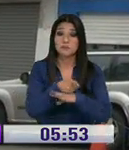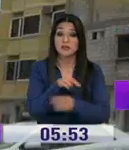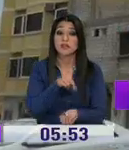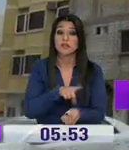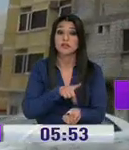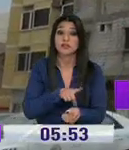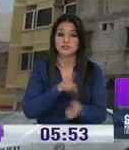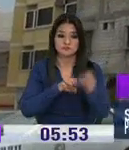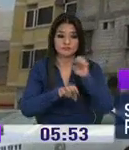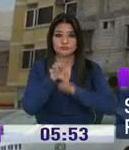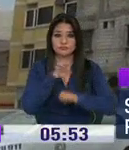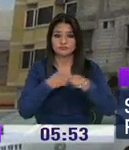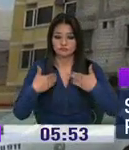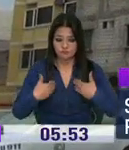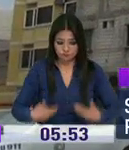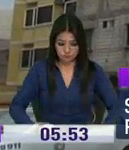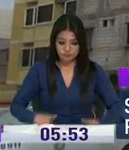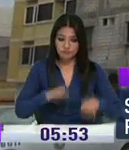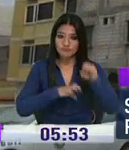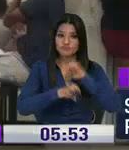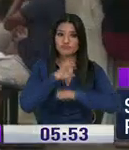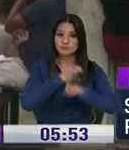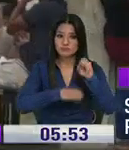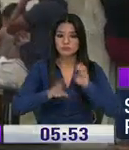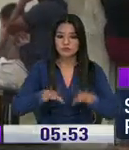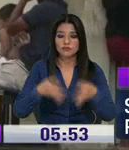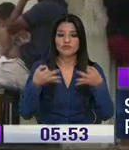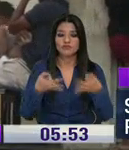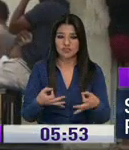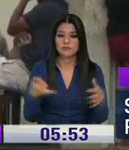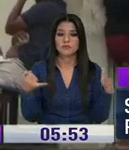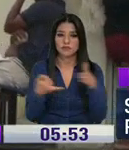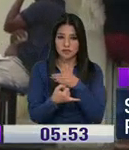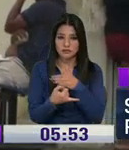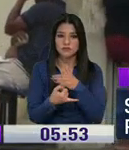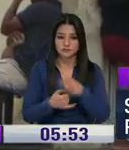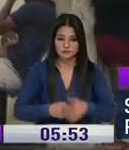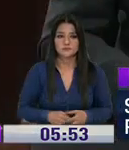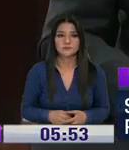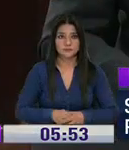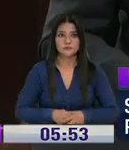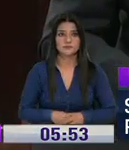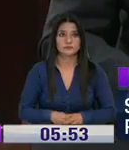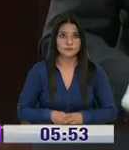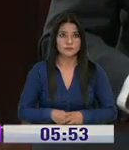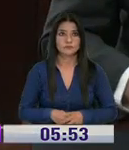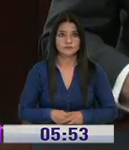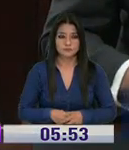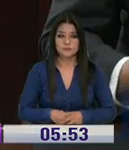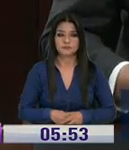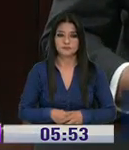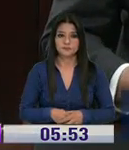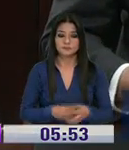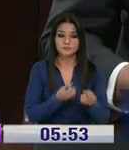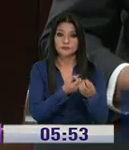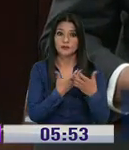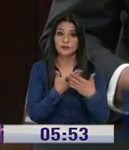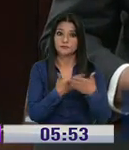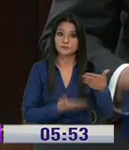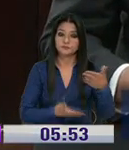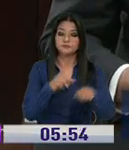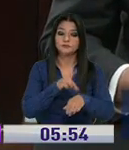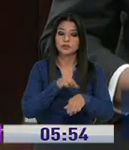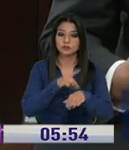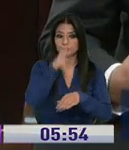legista examinara al artista, el mismo que confirmó el hecho en contra de la mujer. El informe médico legal ya